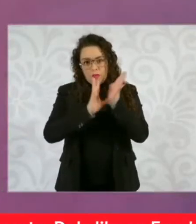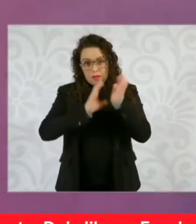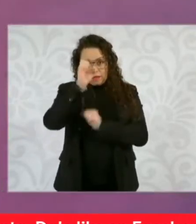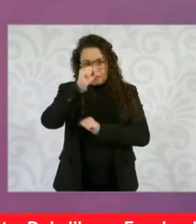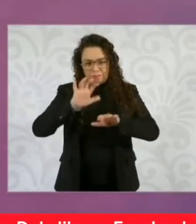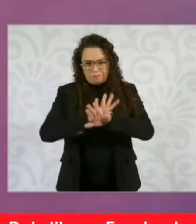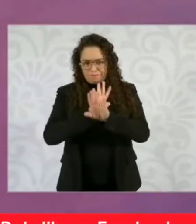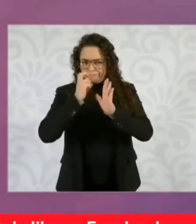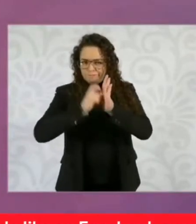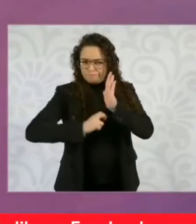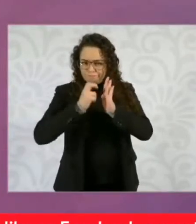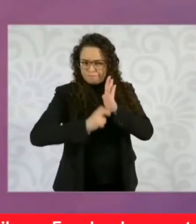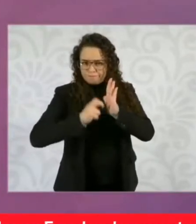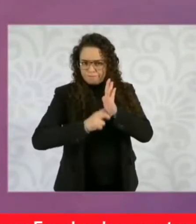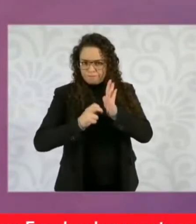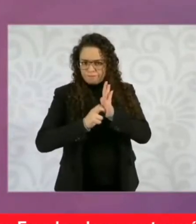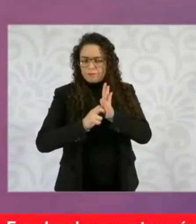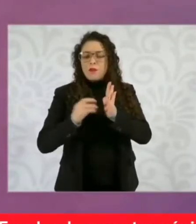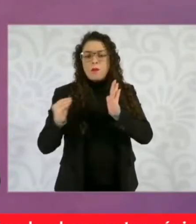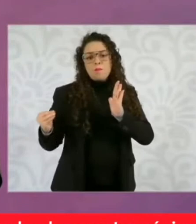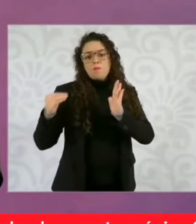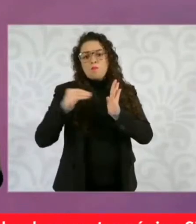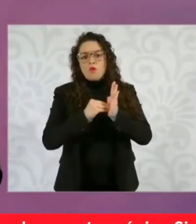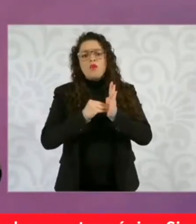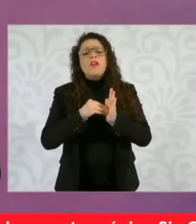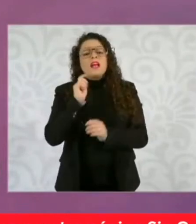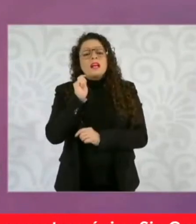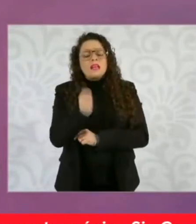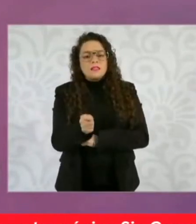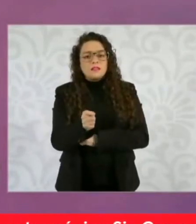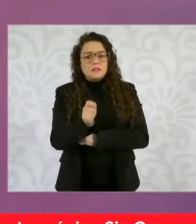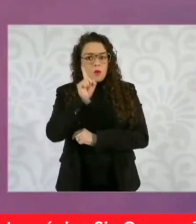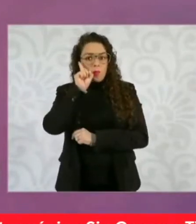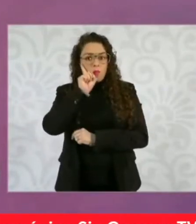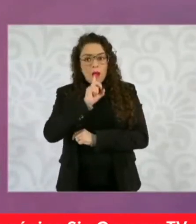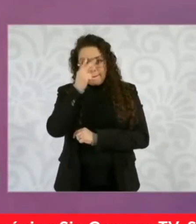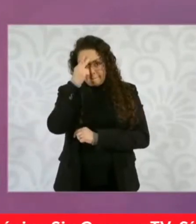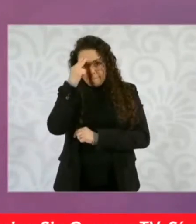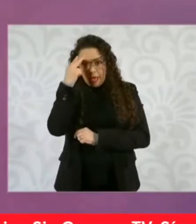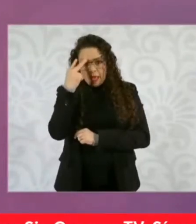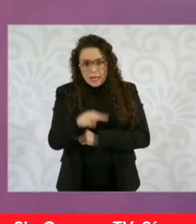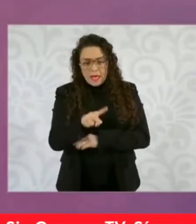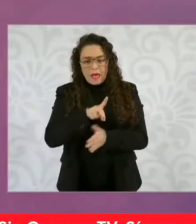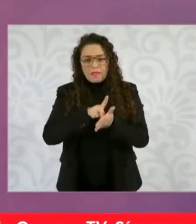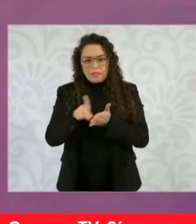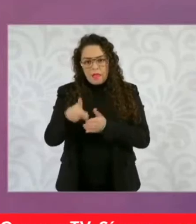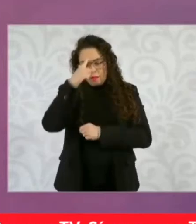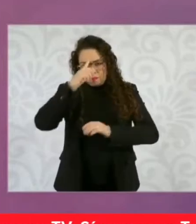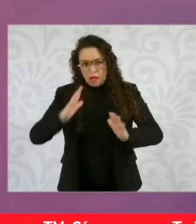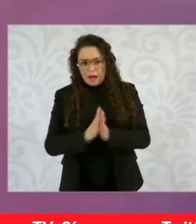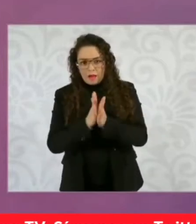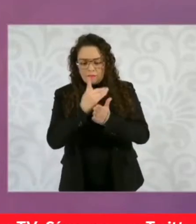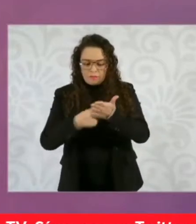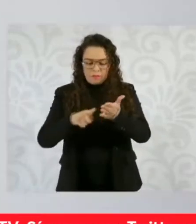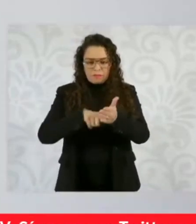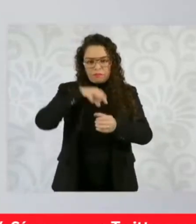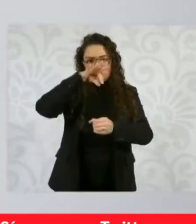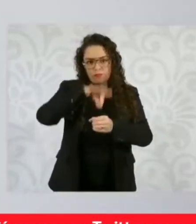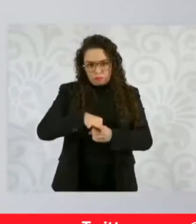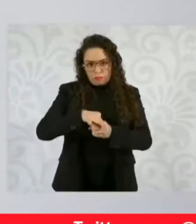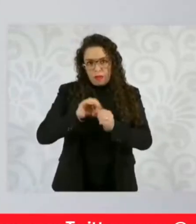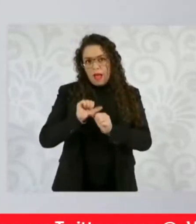Constitución, donde se reconoce el derecho de las mexicanas a votar y ser votadas. El primer comentario